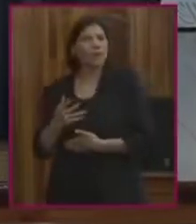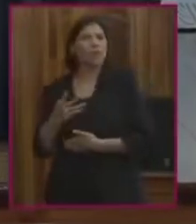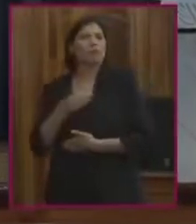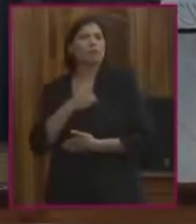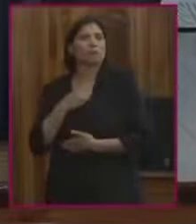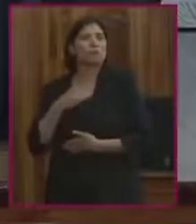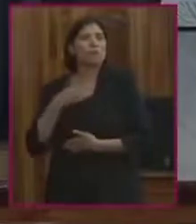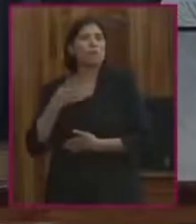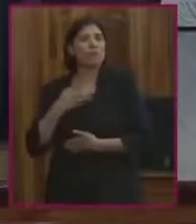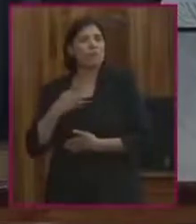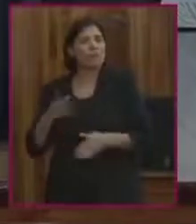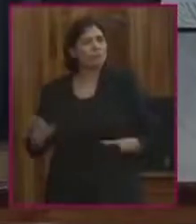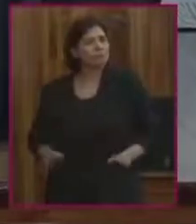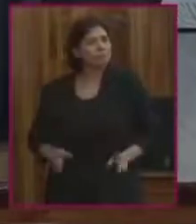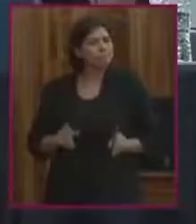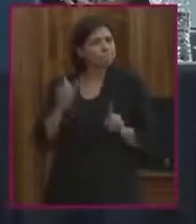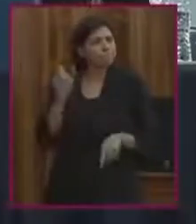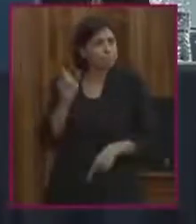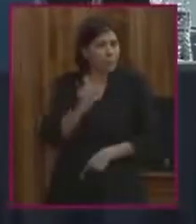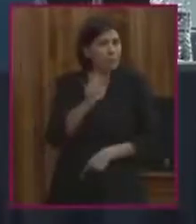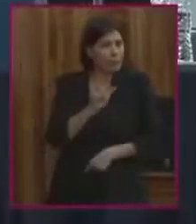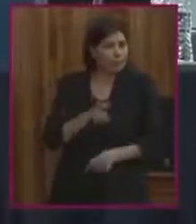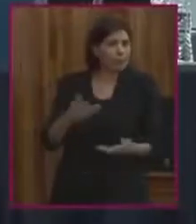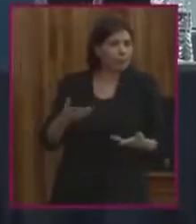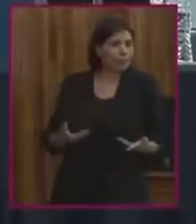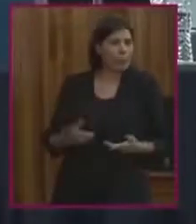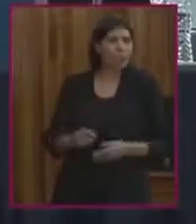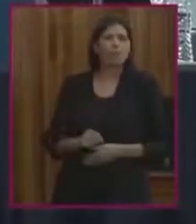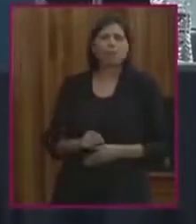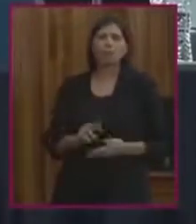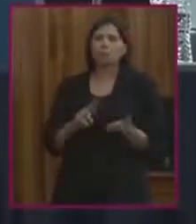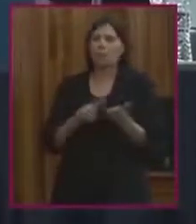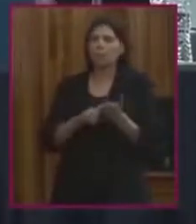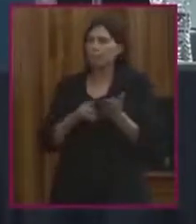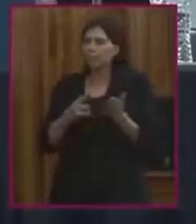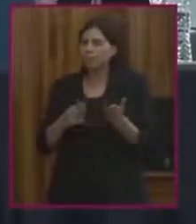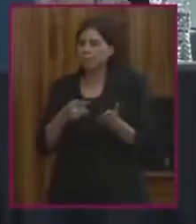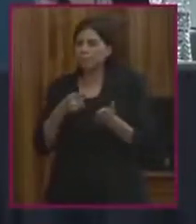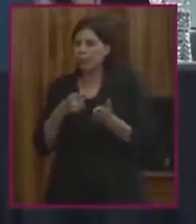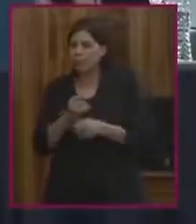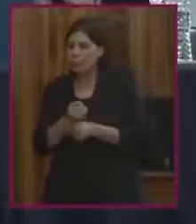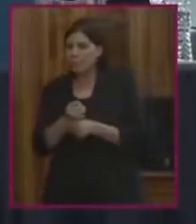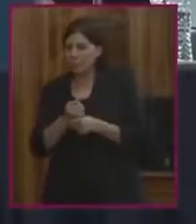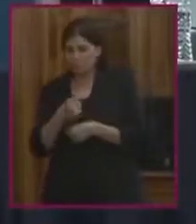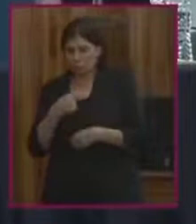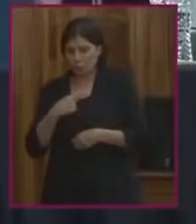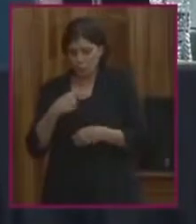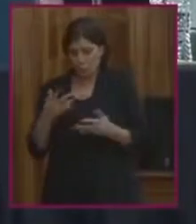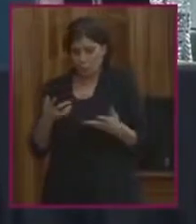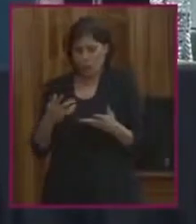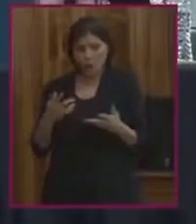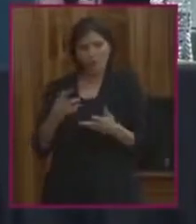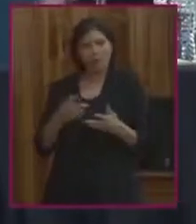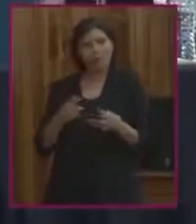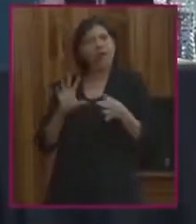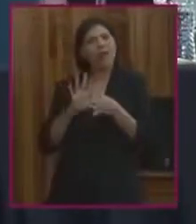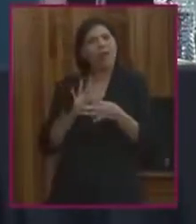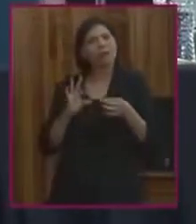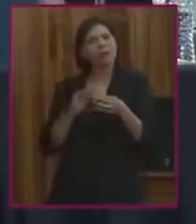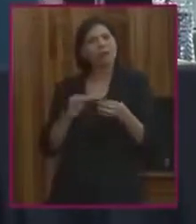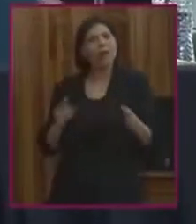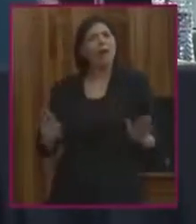de hecho la NUYES en un artículo de investigación que estuve realizando decía que algunas de las características eran que sean